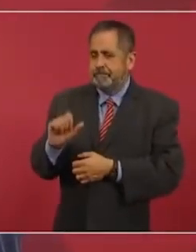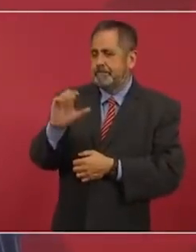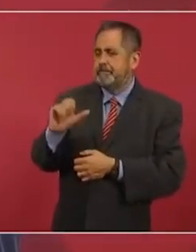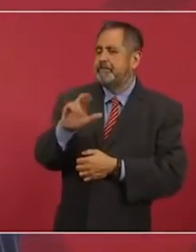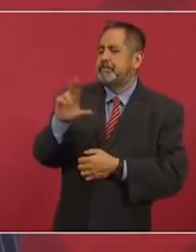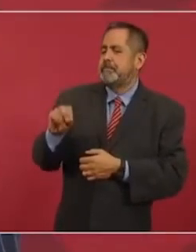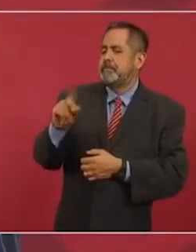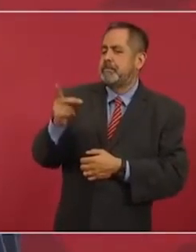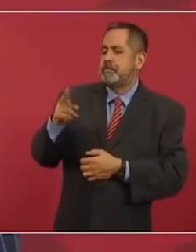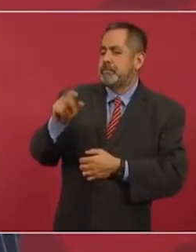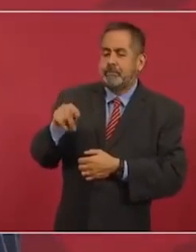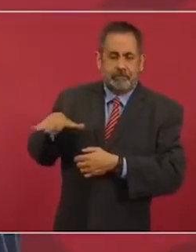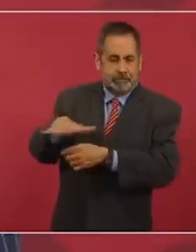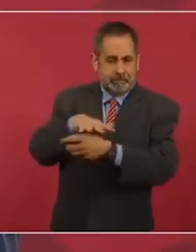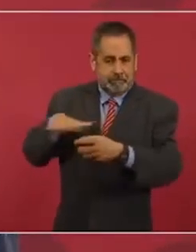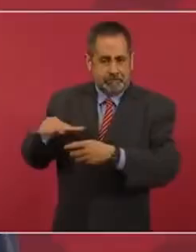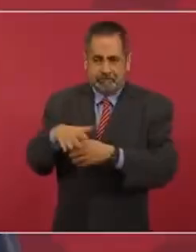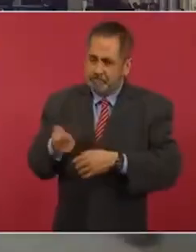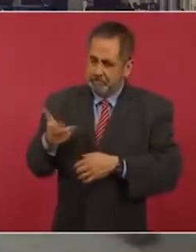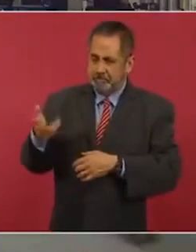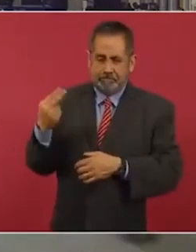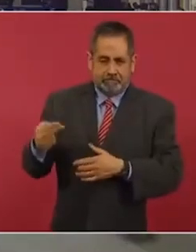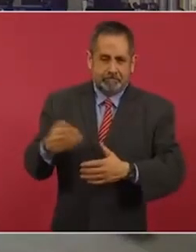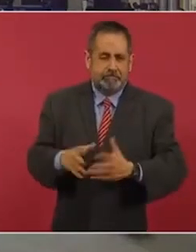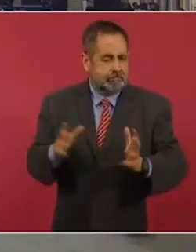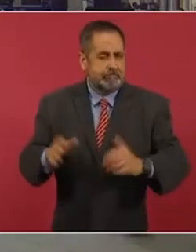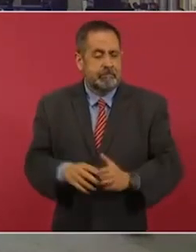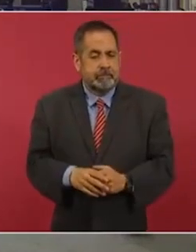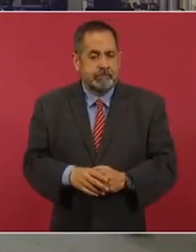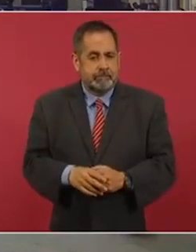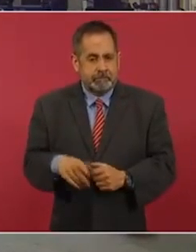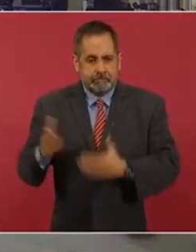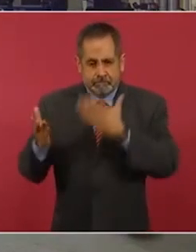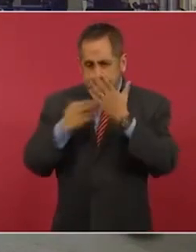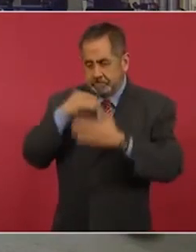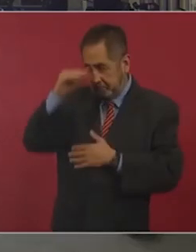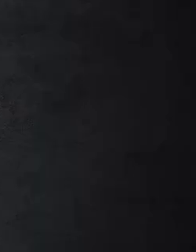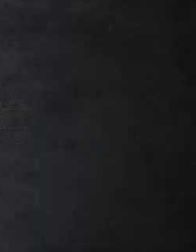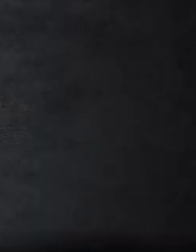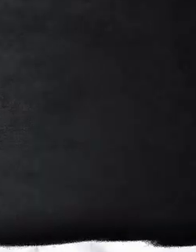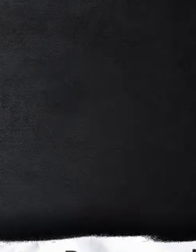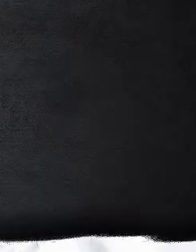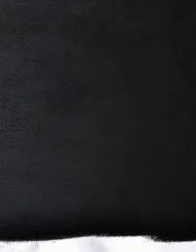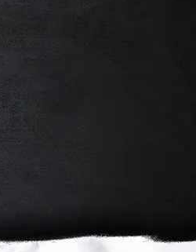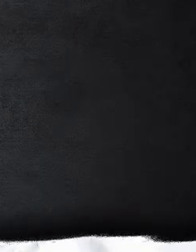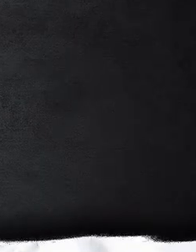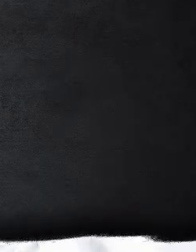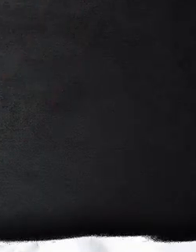Pero analícenlo. Sí, señor.